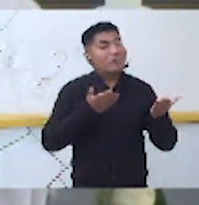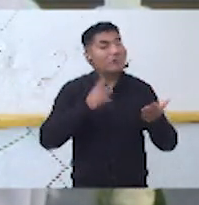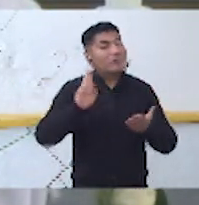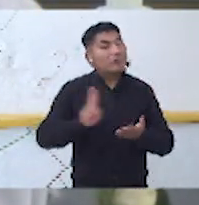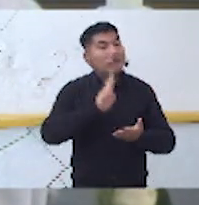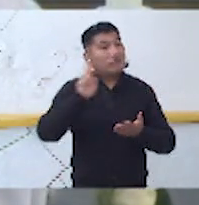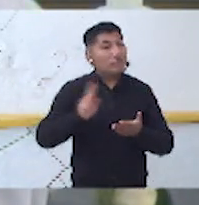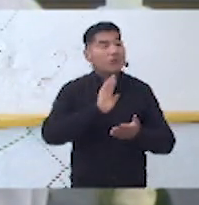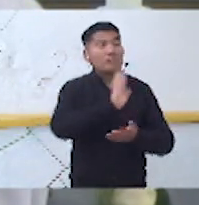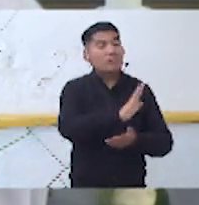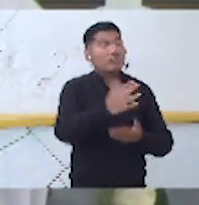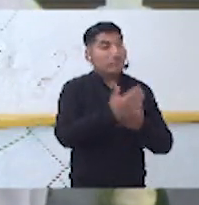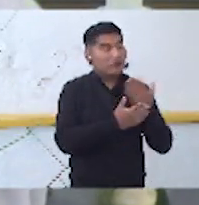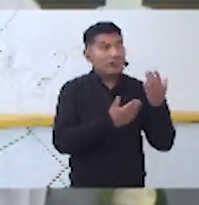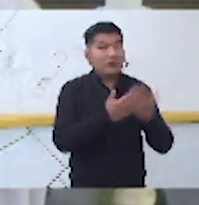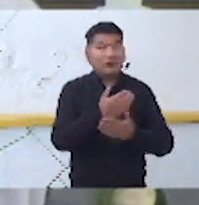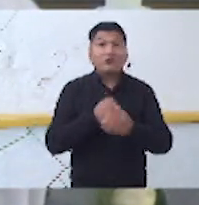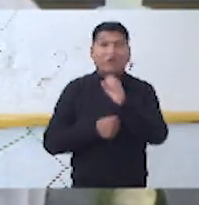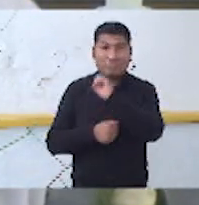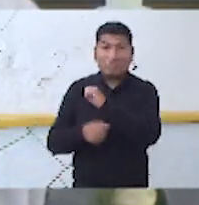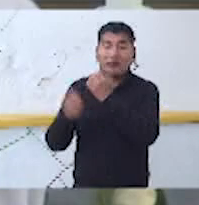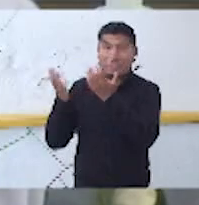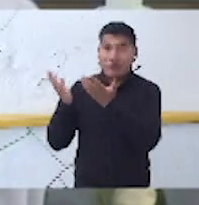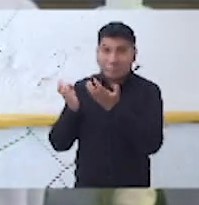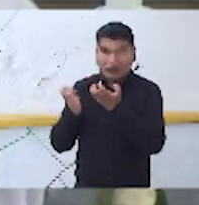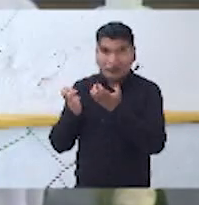con sus manos.